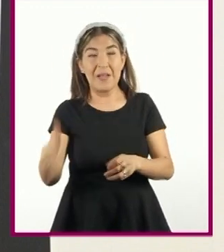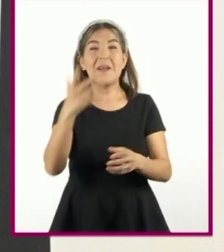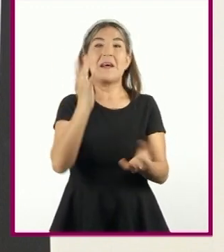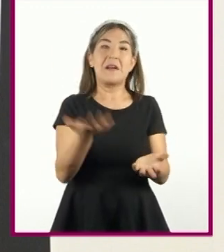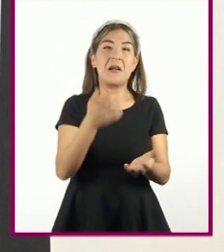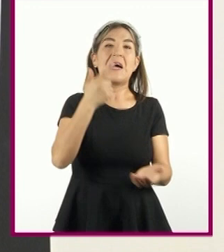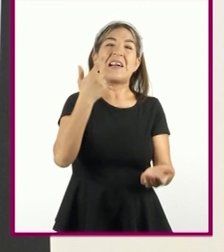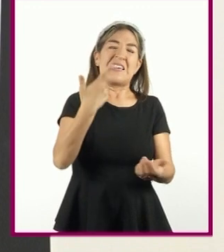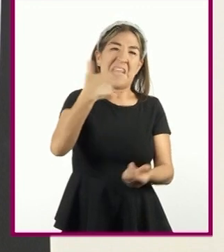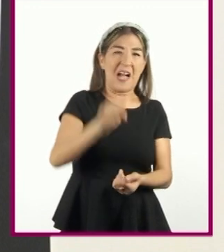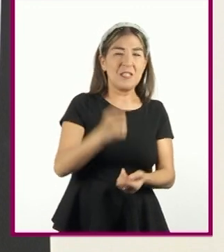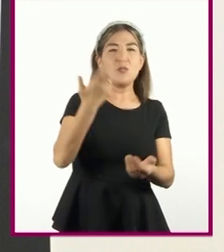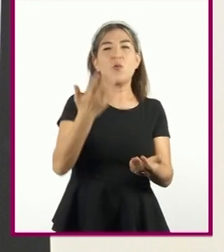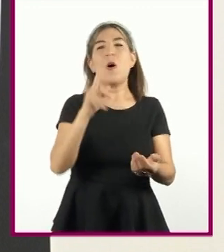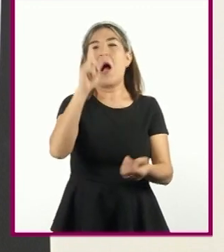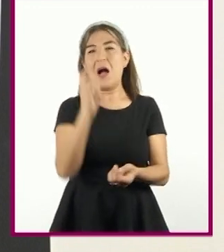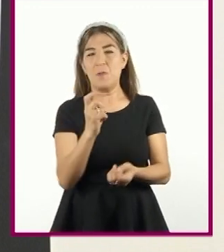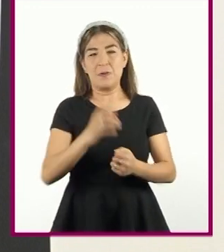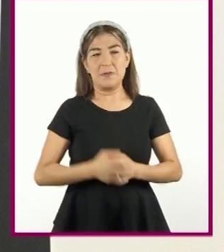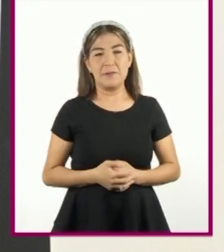líquidas o gaseosas.